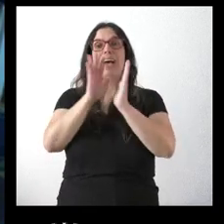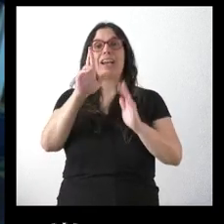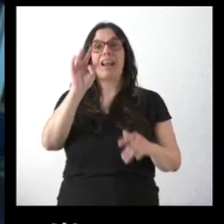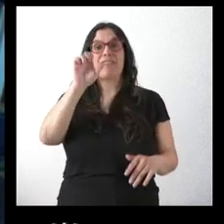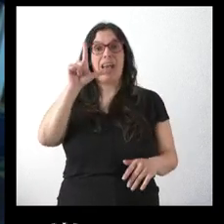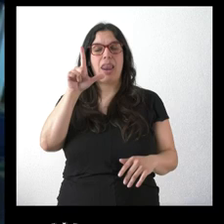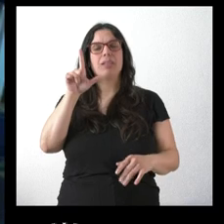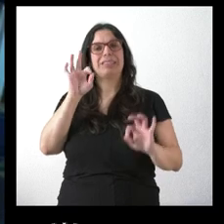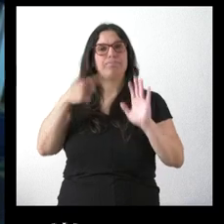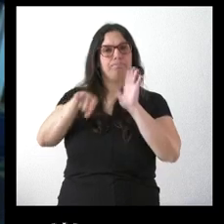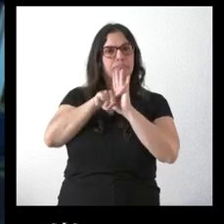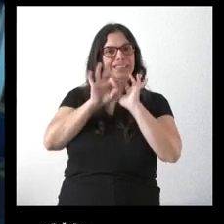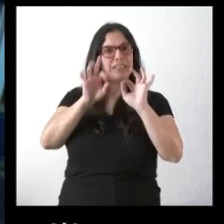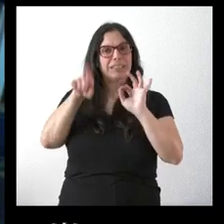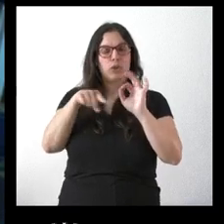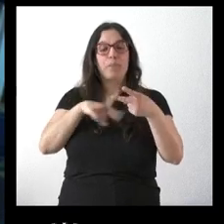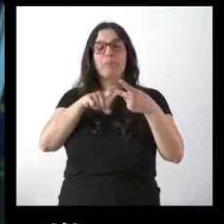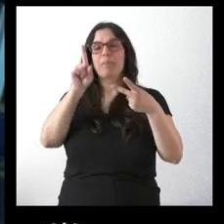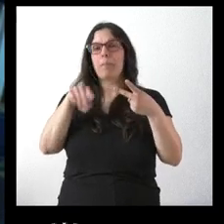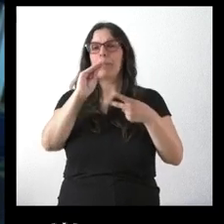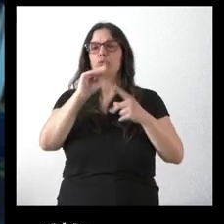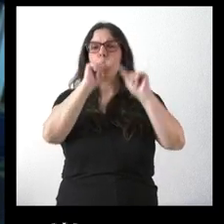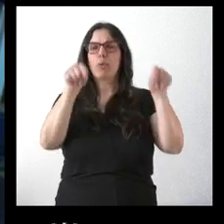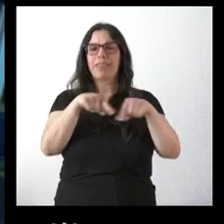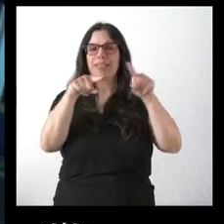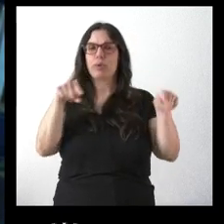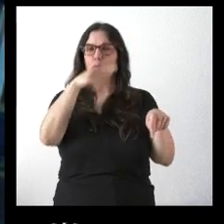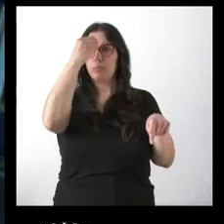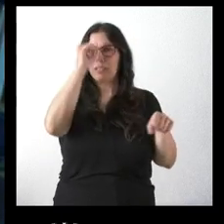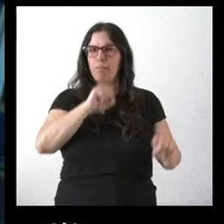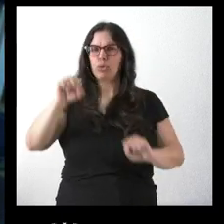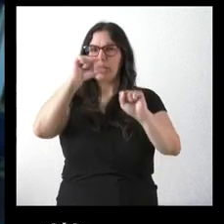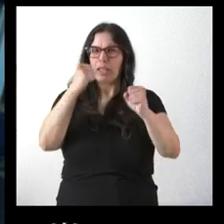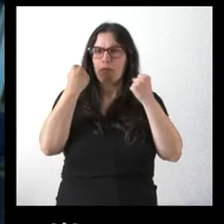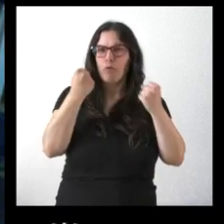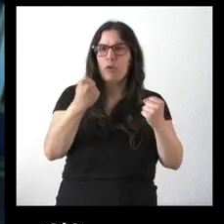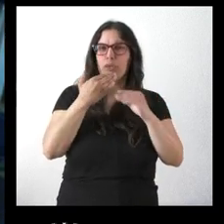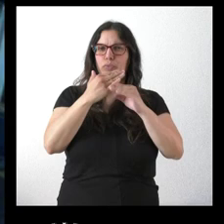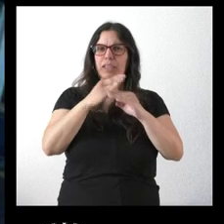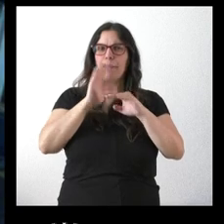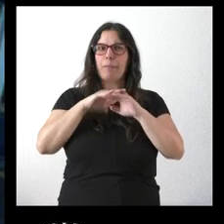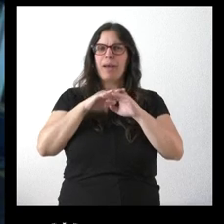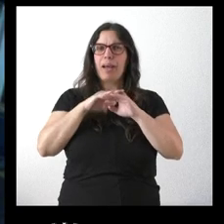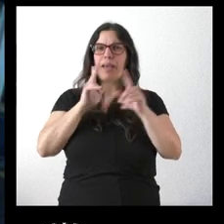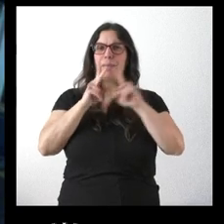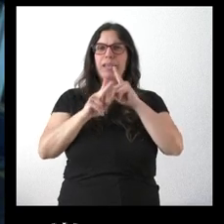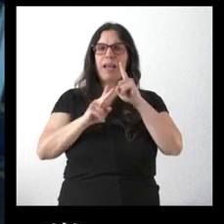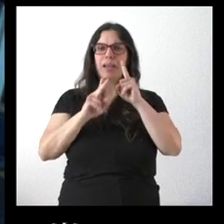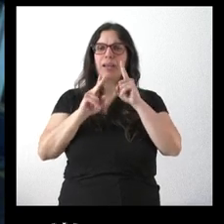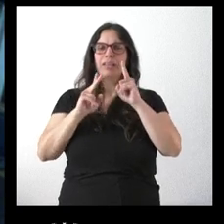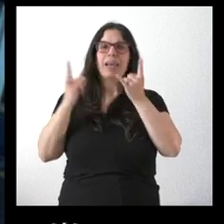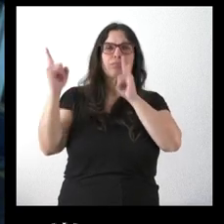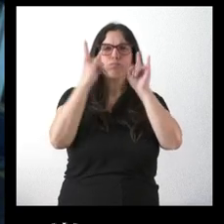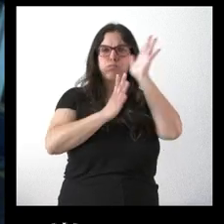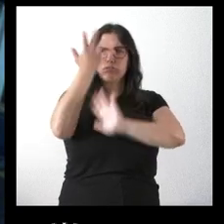otro lado, ¿cree el consejero que la provincia de Segovia está suficientemente protegida ante incendios forestales? Lo digo porque hace solo